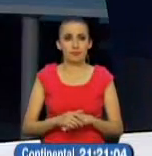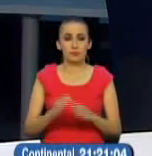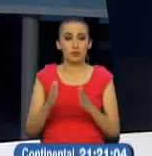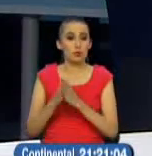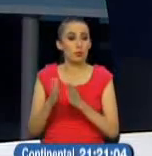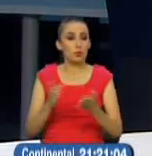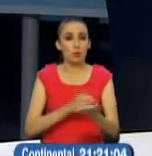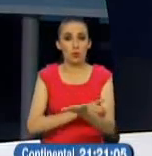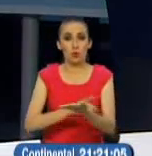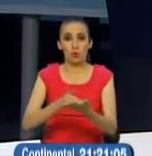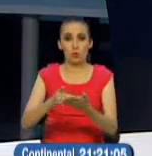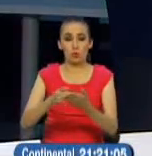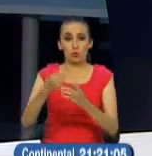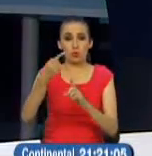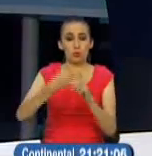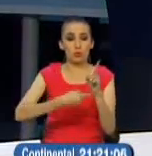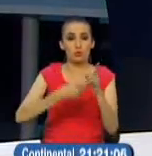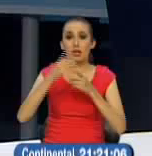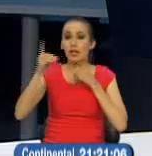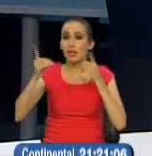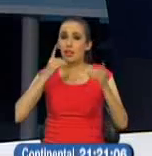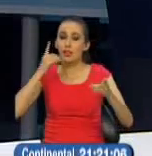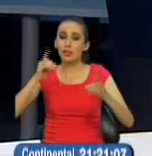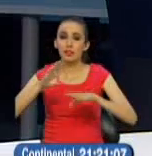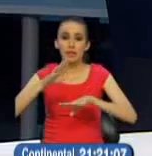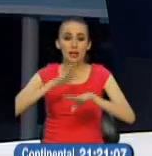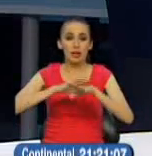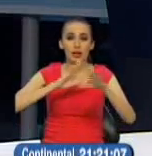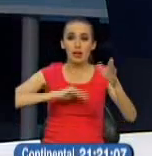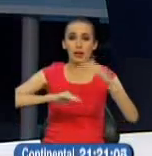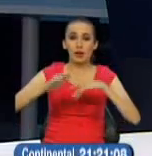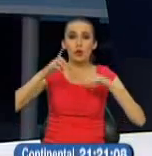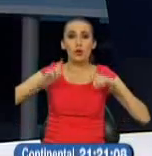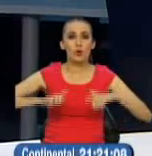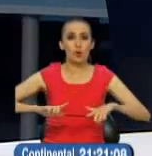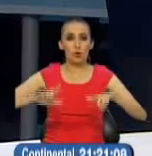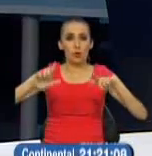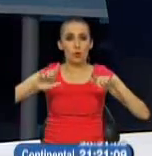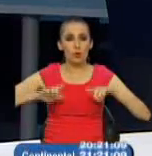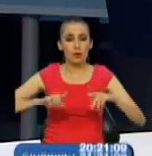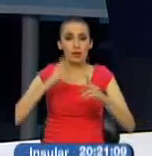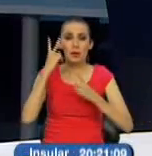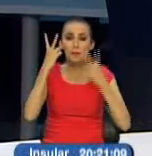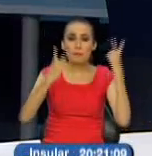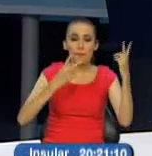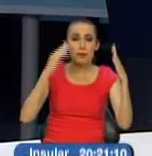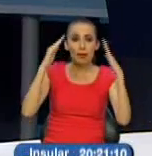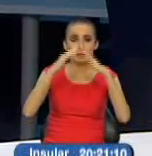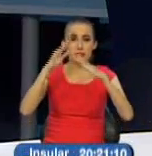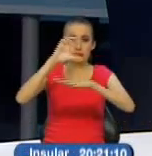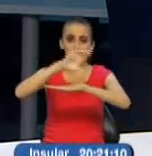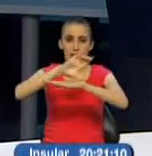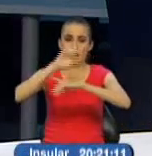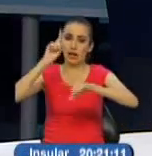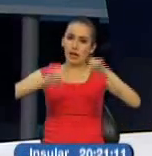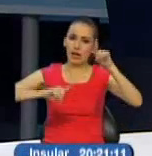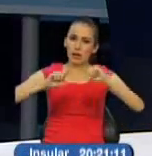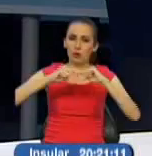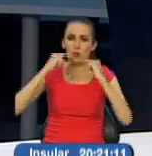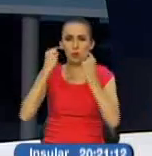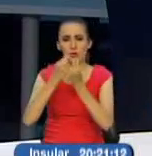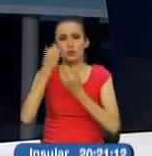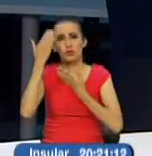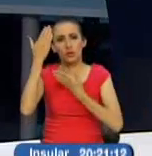laboral está por terminar y el diálogo nacional que convocó el presidente Lenín Moreno ha propiciado la visita a Carondelet de representantes de diferentes